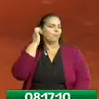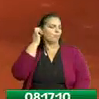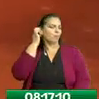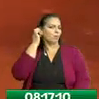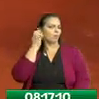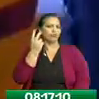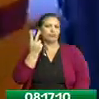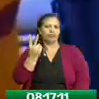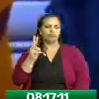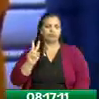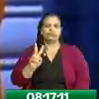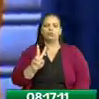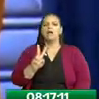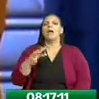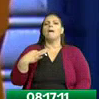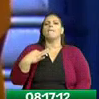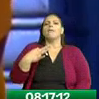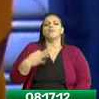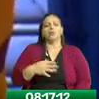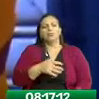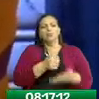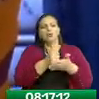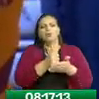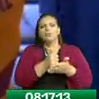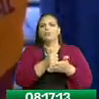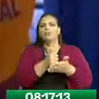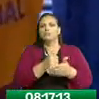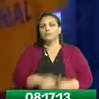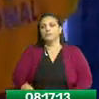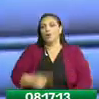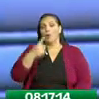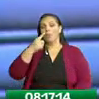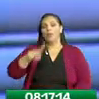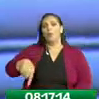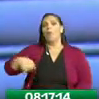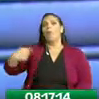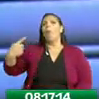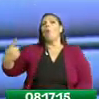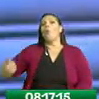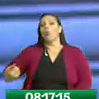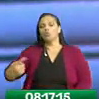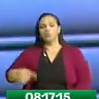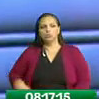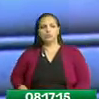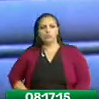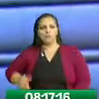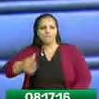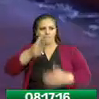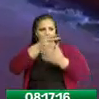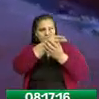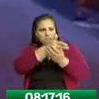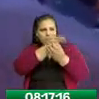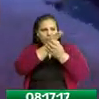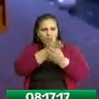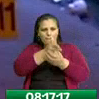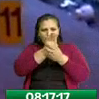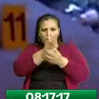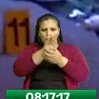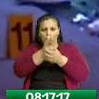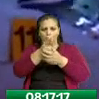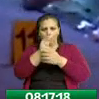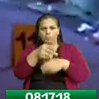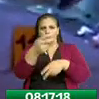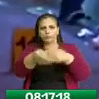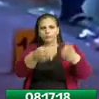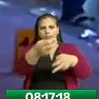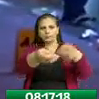ellos, una señora de 53 años y su supuesta pareja de 35, un hombre de nacionalidad colombiana. Estaban aquí tratando de